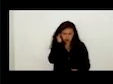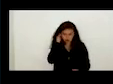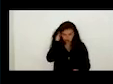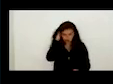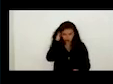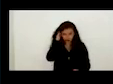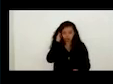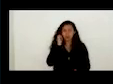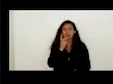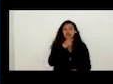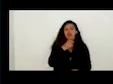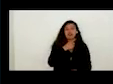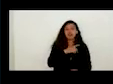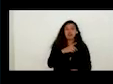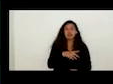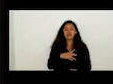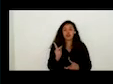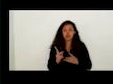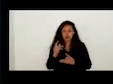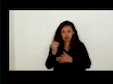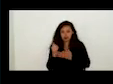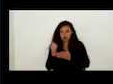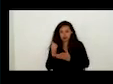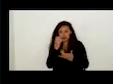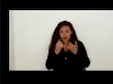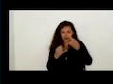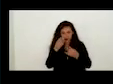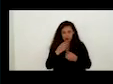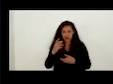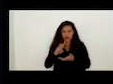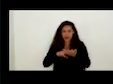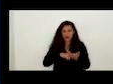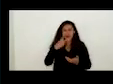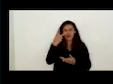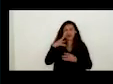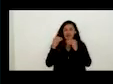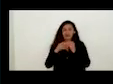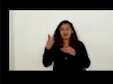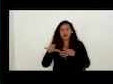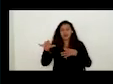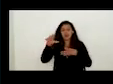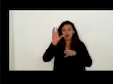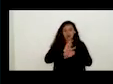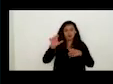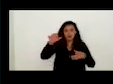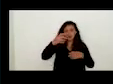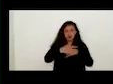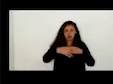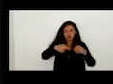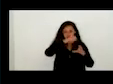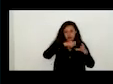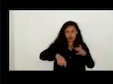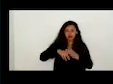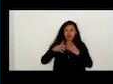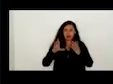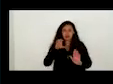Desayuno, un jugo verde con espirulina, una sola fruta con un huevo con queso encima, de una rebanada de pan